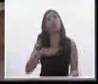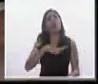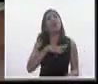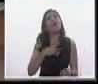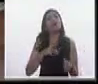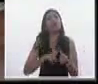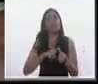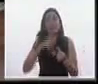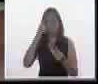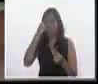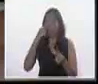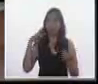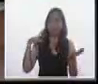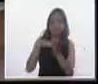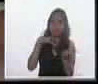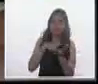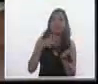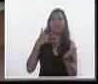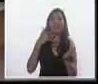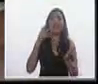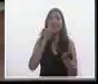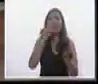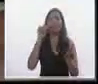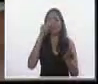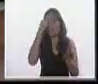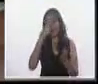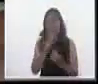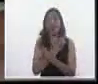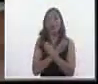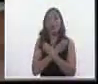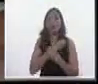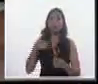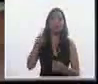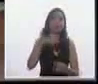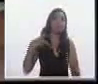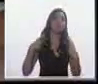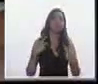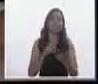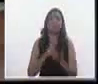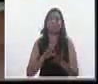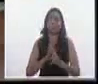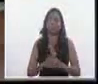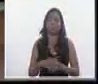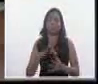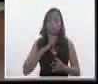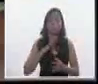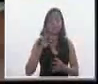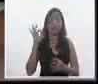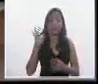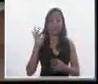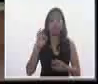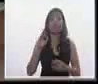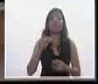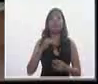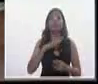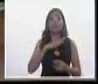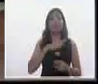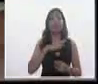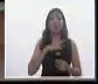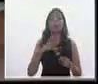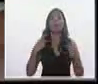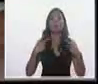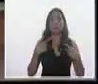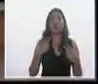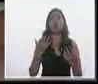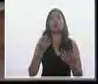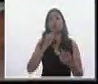concreto por parte de de los sistemas de educación hay un porcentaje muy muy pequeño de personas que tienen una licenciatura y